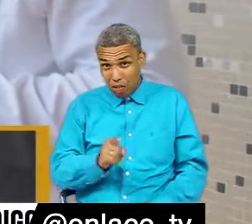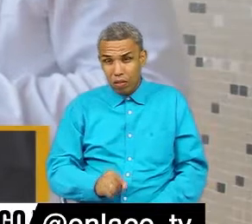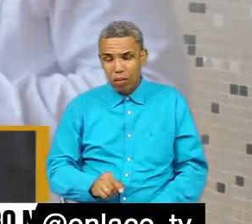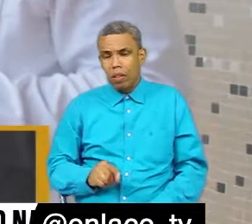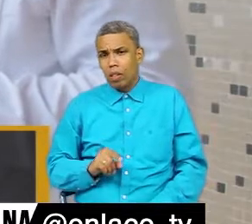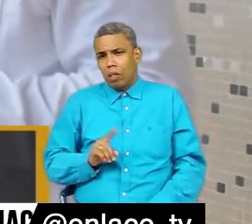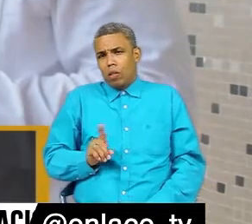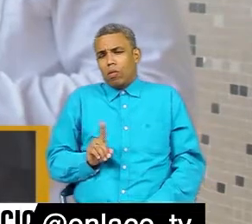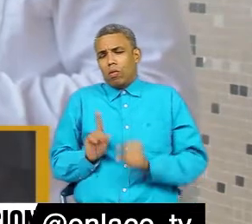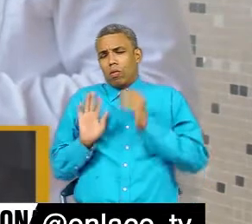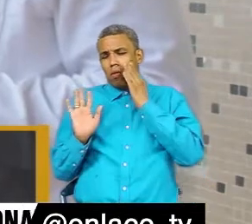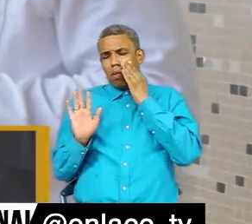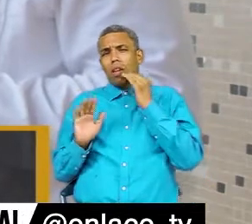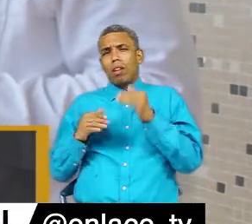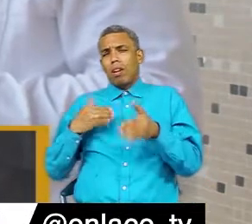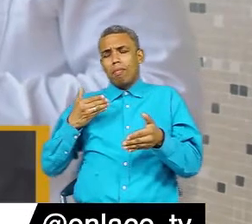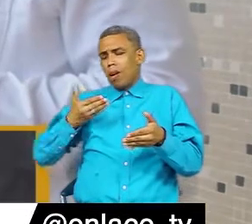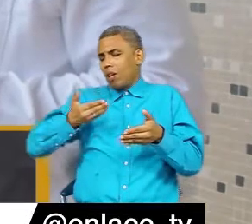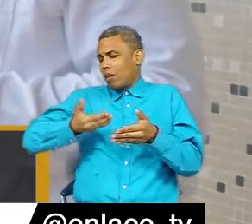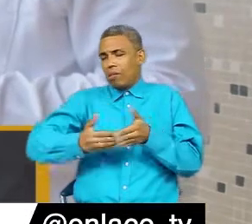ya terminamos, que terminemos el año.